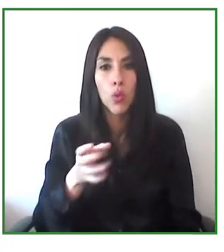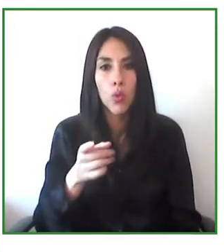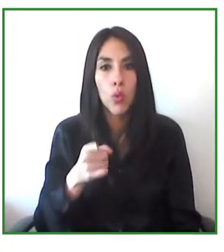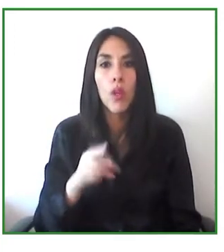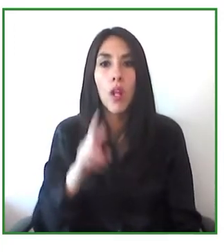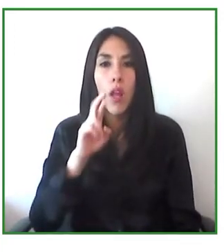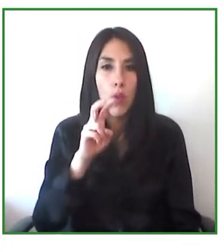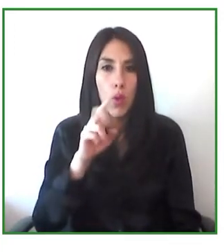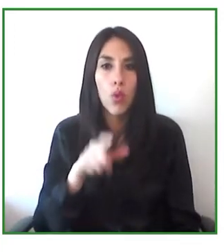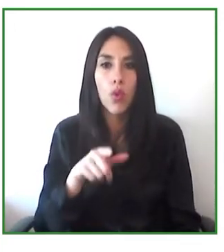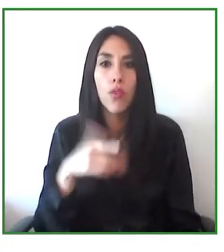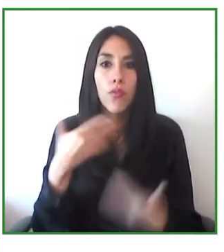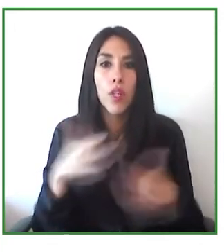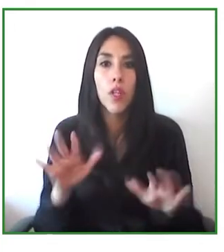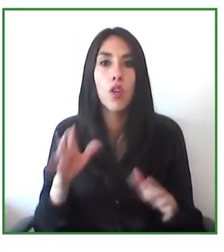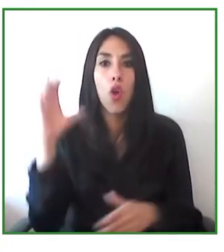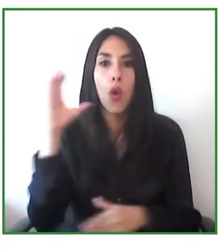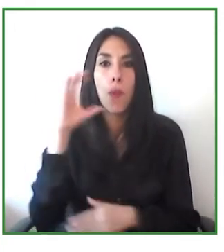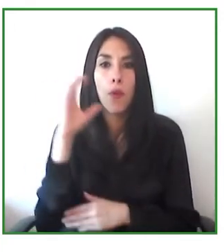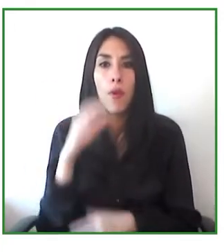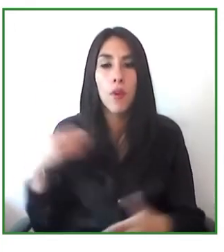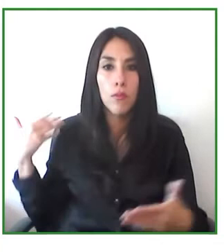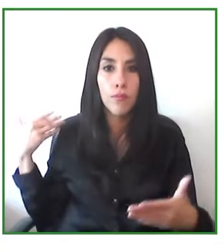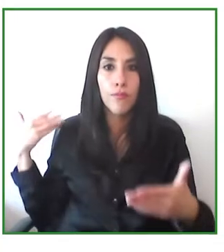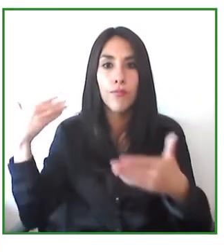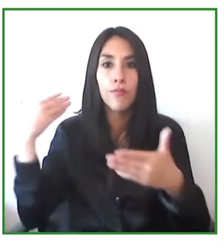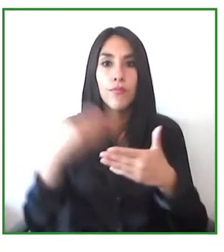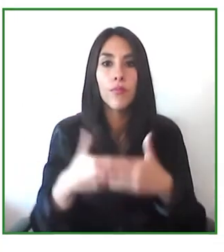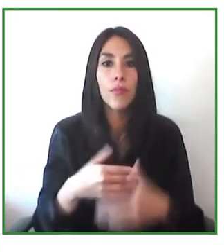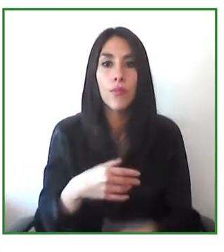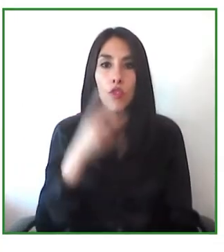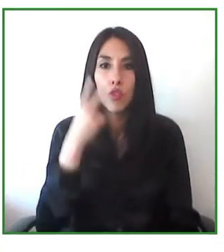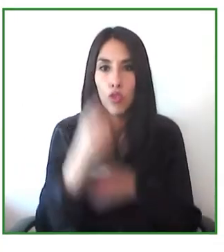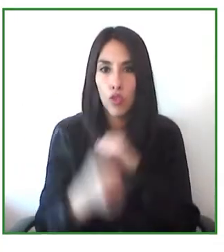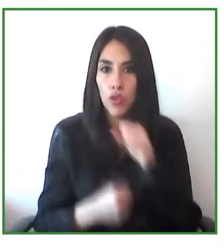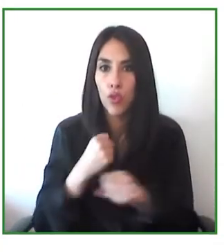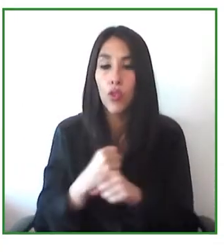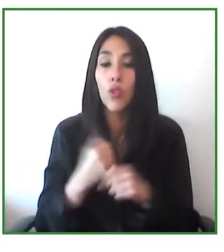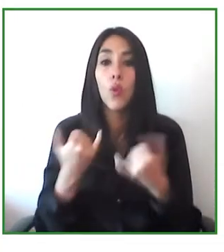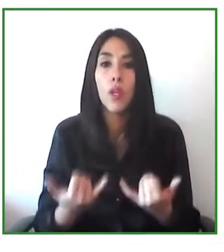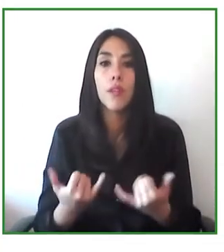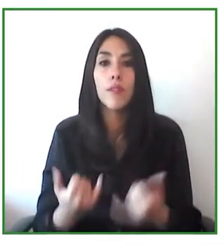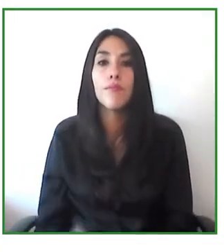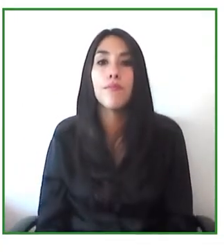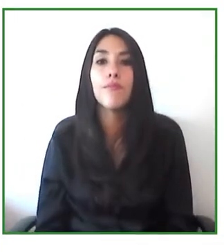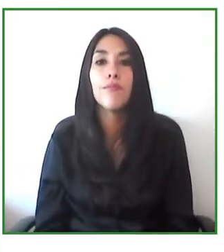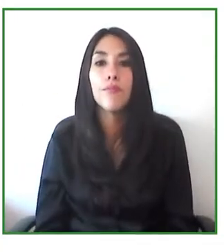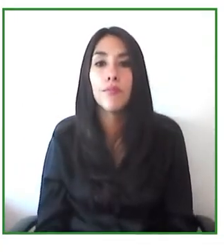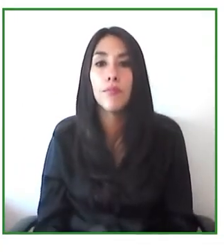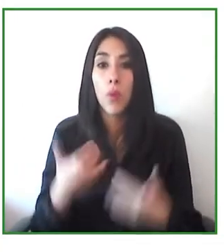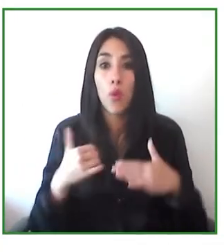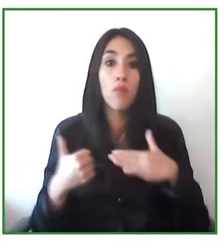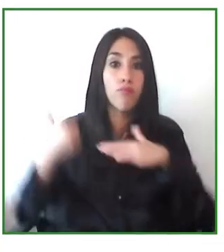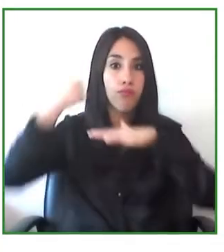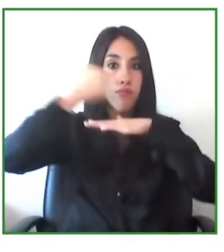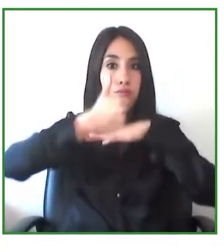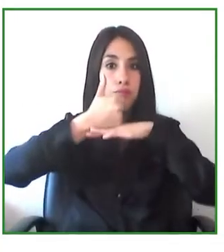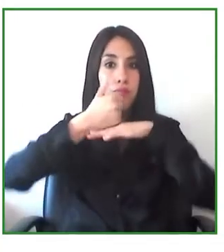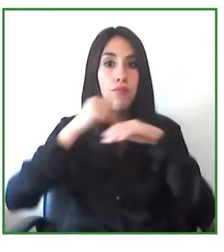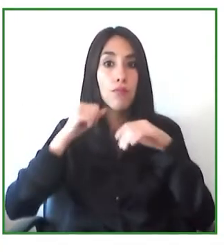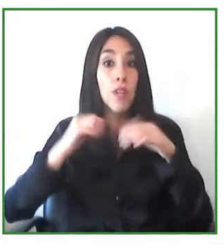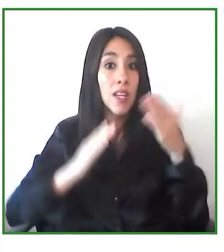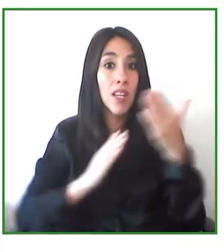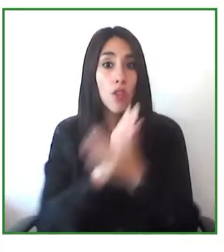podemos decir que se ha posicionado no solo como un derecho de las personas sordas, sino que ya el Ministerio